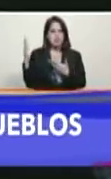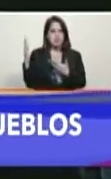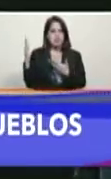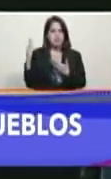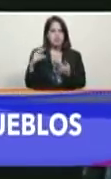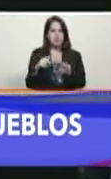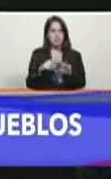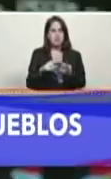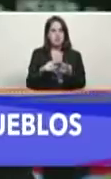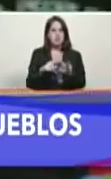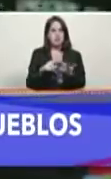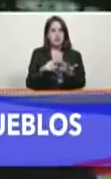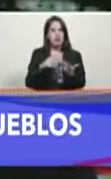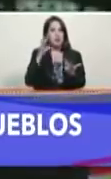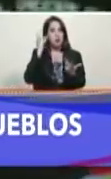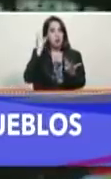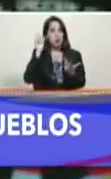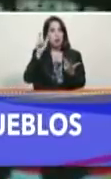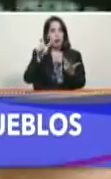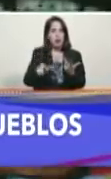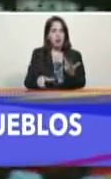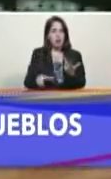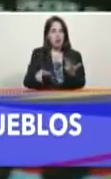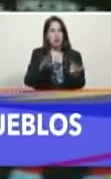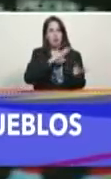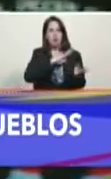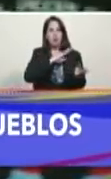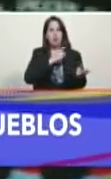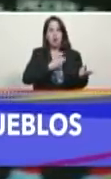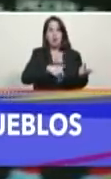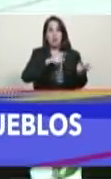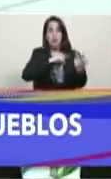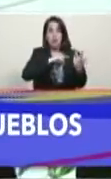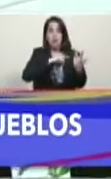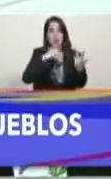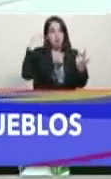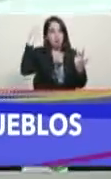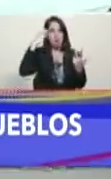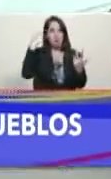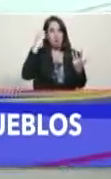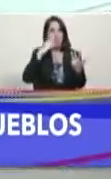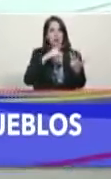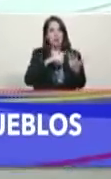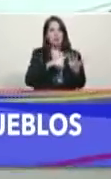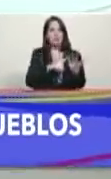a la compañera margarita a ferrer esa es de españa por la región de europa